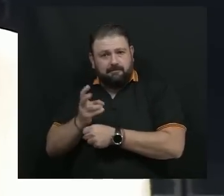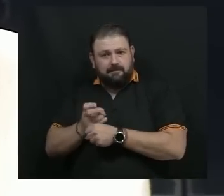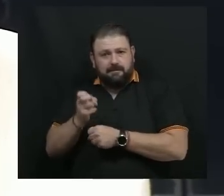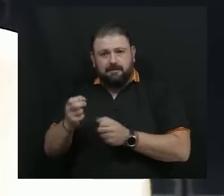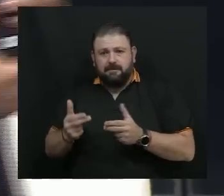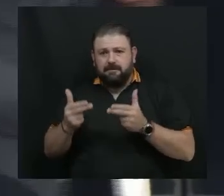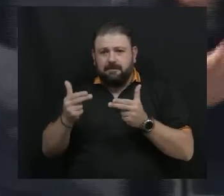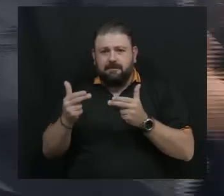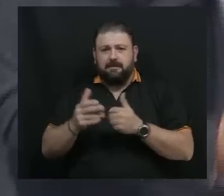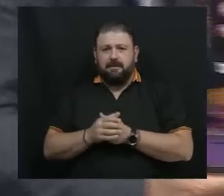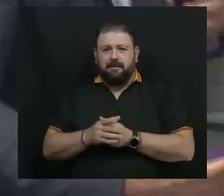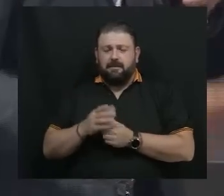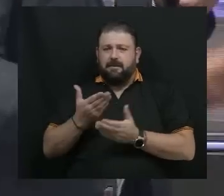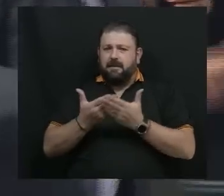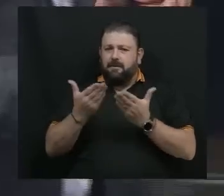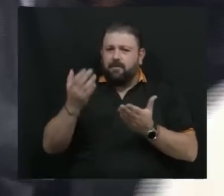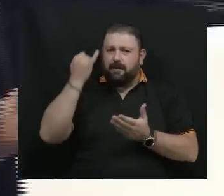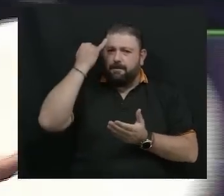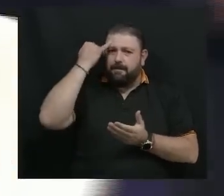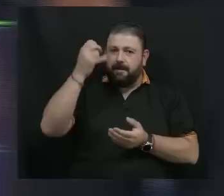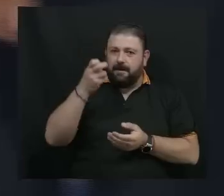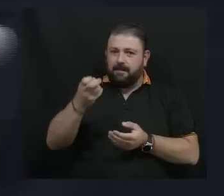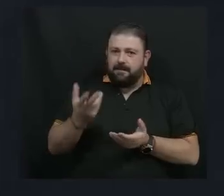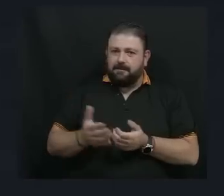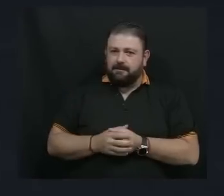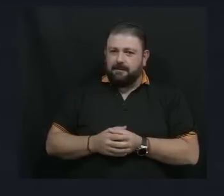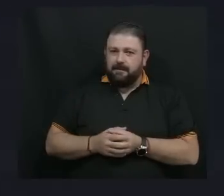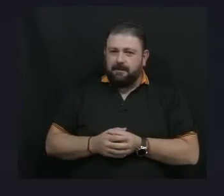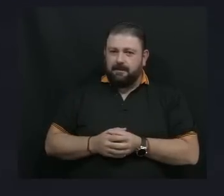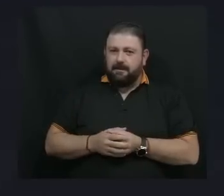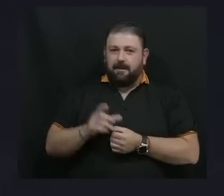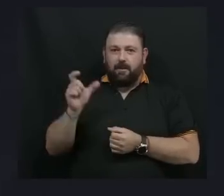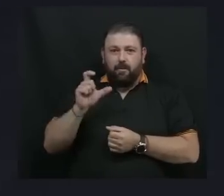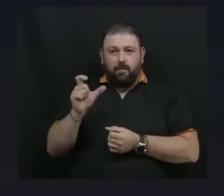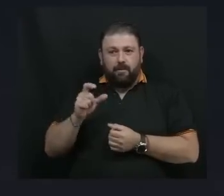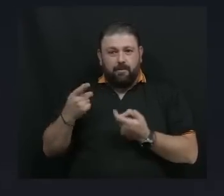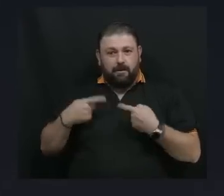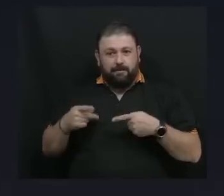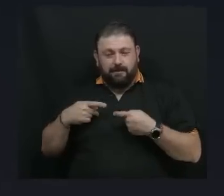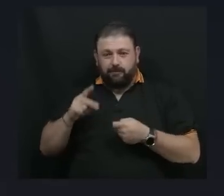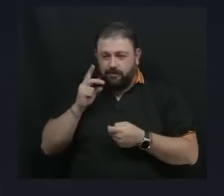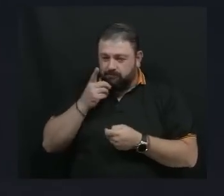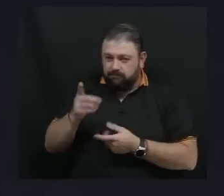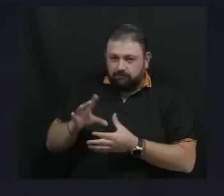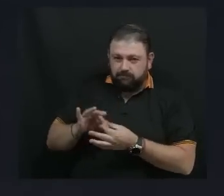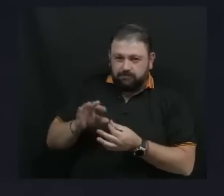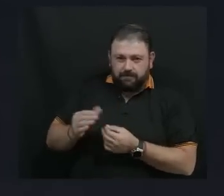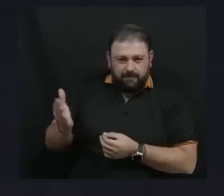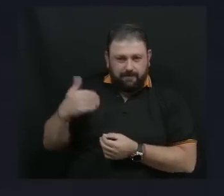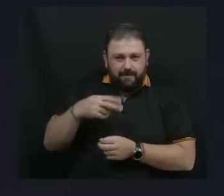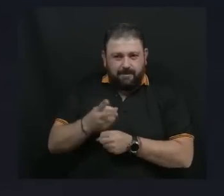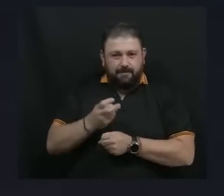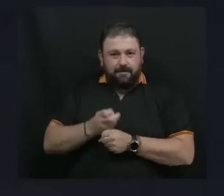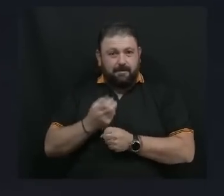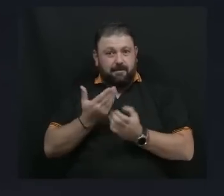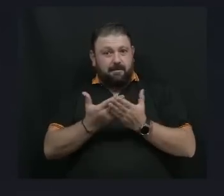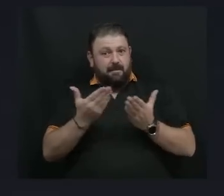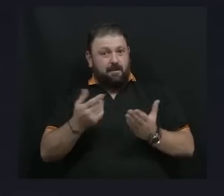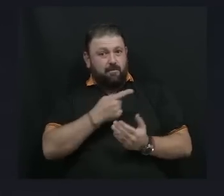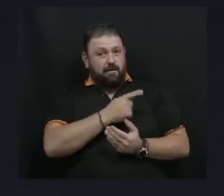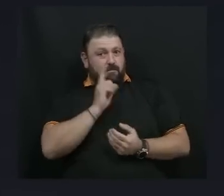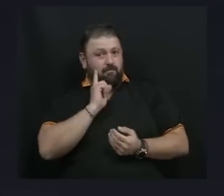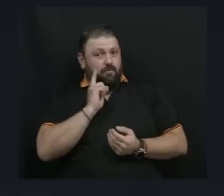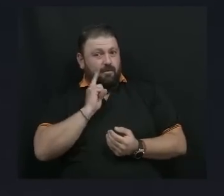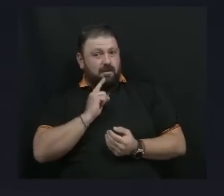Puta, ¿ustedes se pueden imaginar lo que es esto? ¿Cómo cambia la vida? Hoy es una líder hablando frente a 15 mil personas.